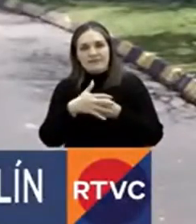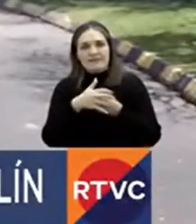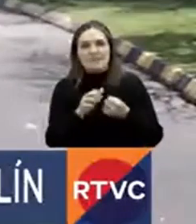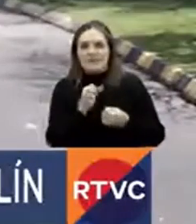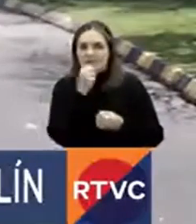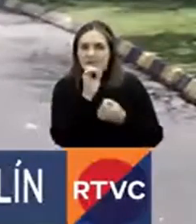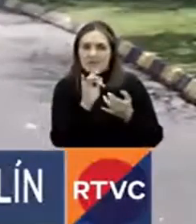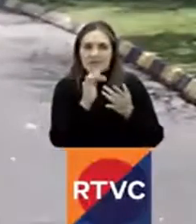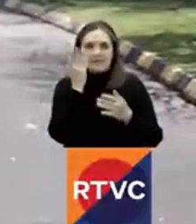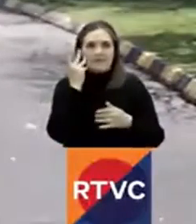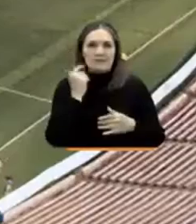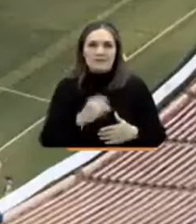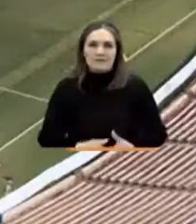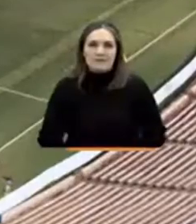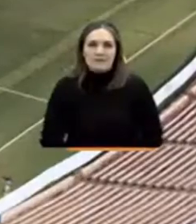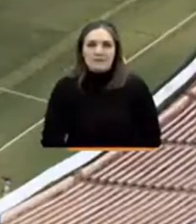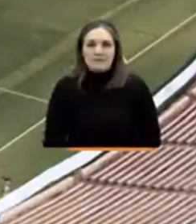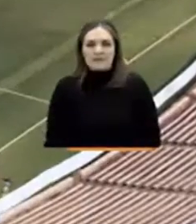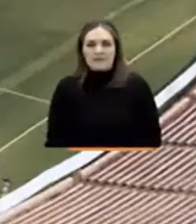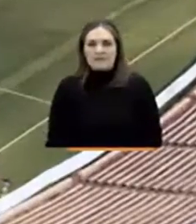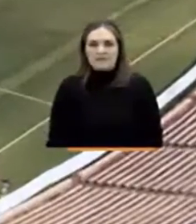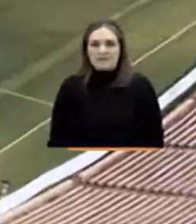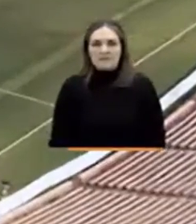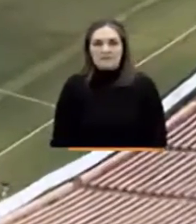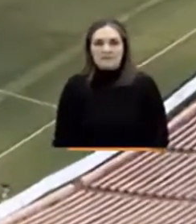conectados 24/7.